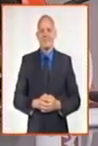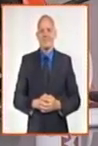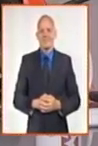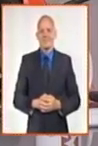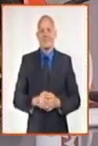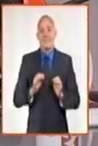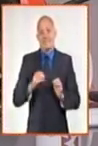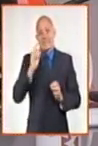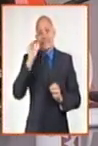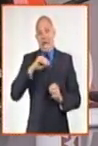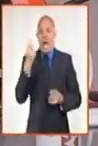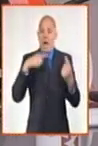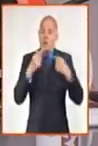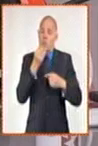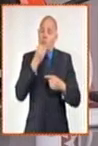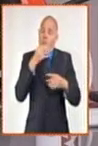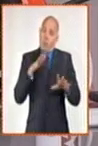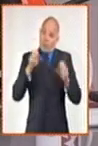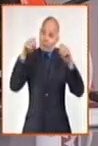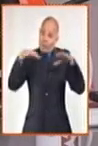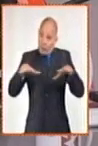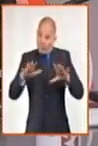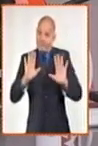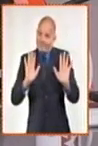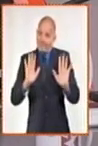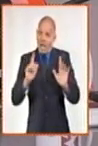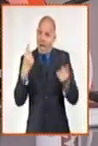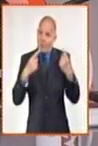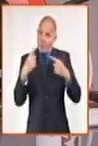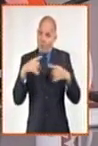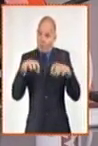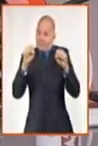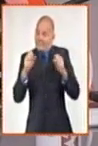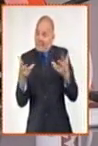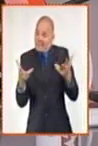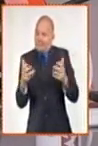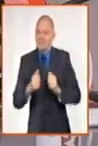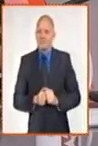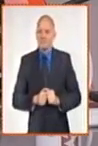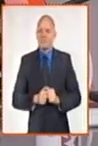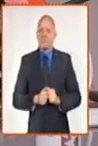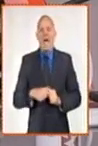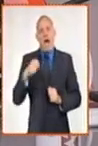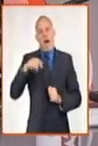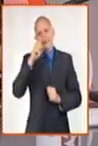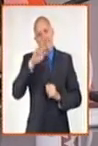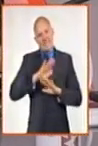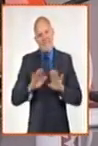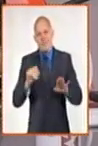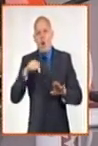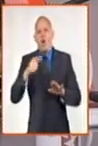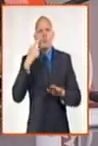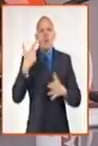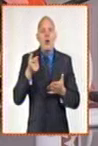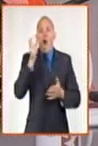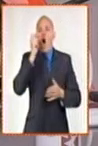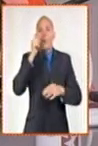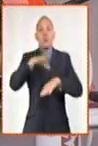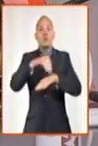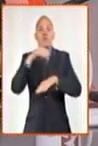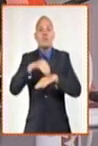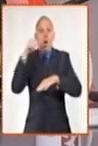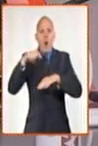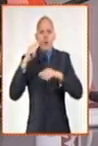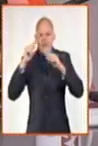mesa redonda de hoy, los que tienen pues la posibilidad de generación eléctrica en este minuto, y nos vamos con nuestras imágenes del día. Un investigador